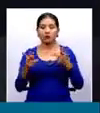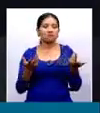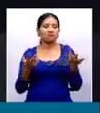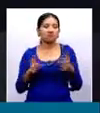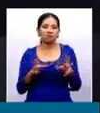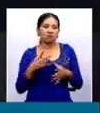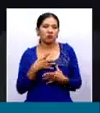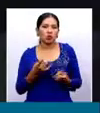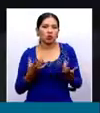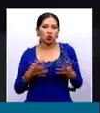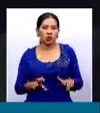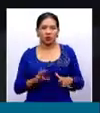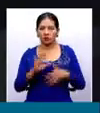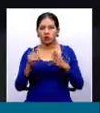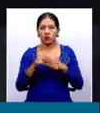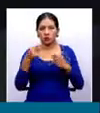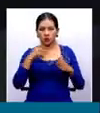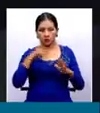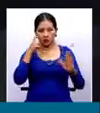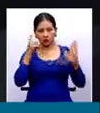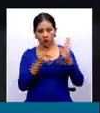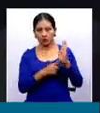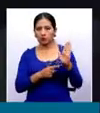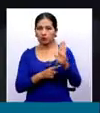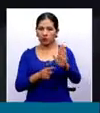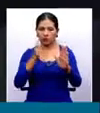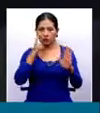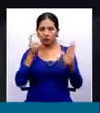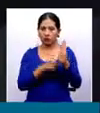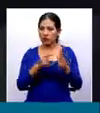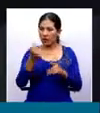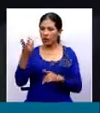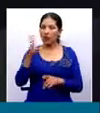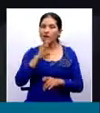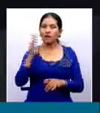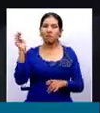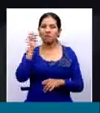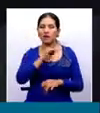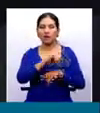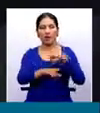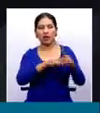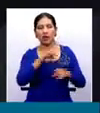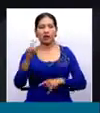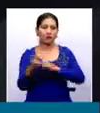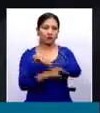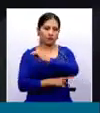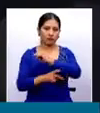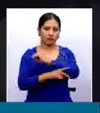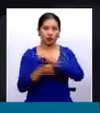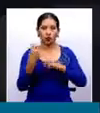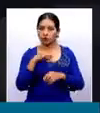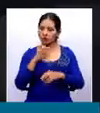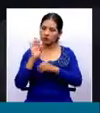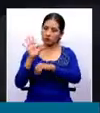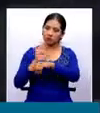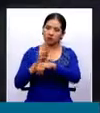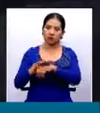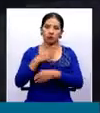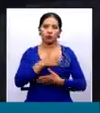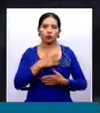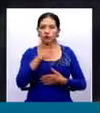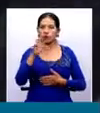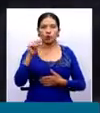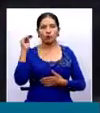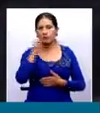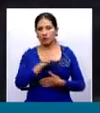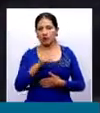les ha gustado que les observemos que lo que están mintiendo al país. Les hemos pedido que no mientan al país y que digan realmente